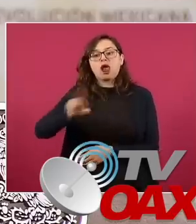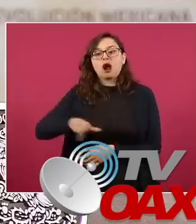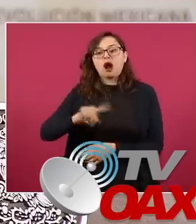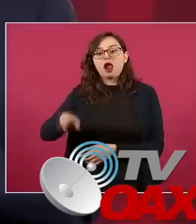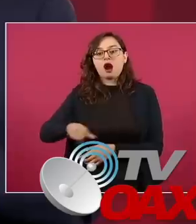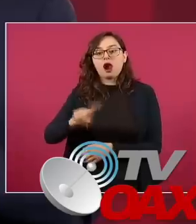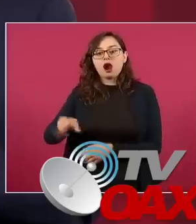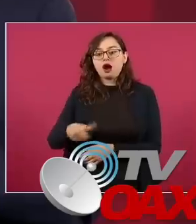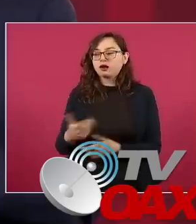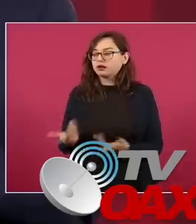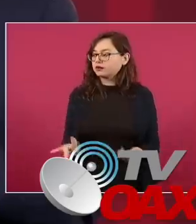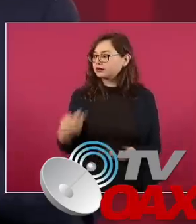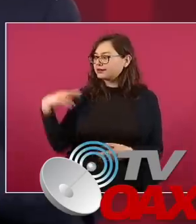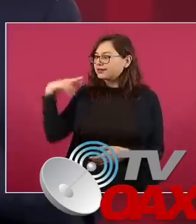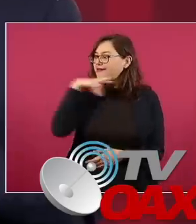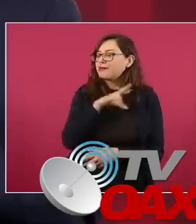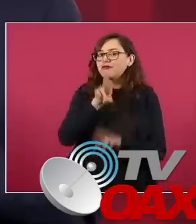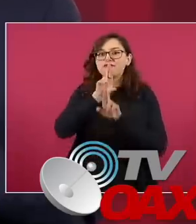justicia expedita.